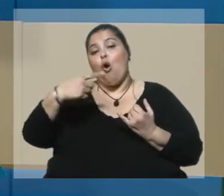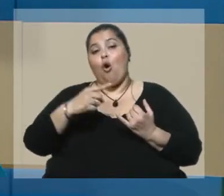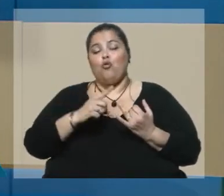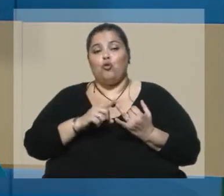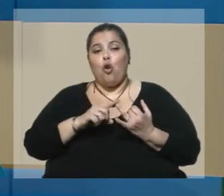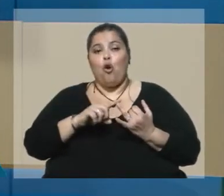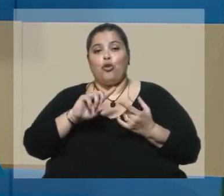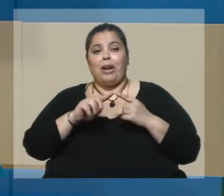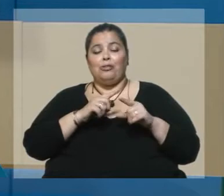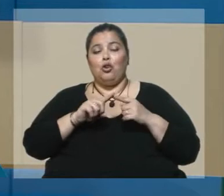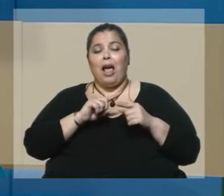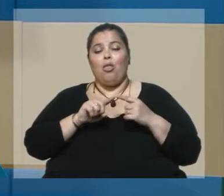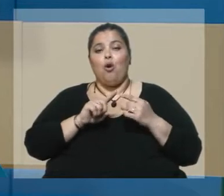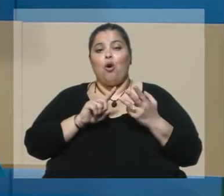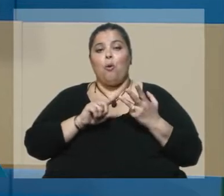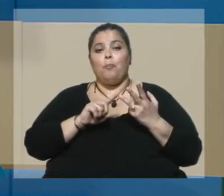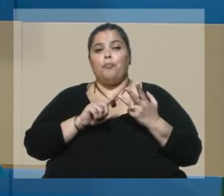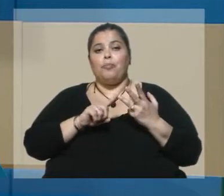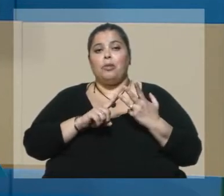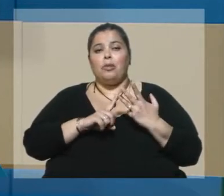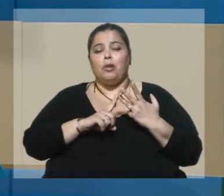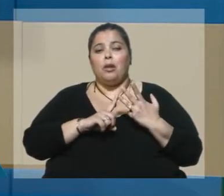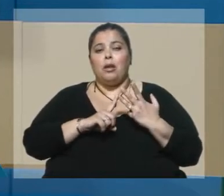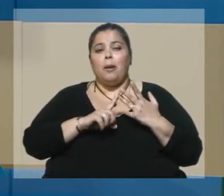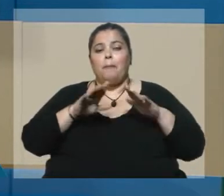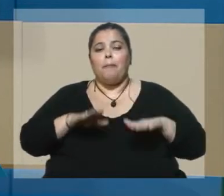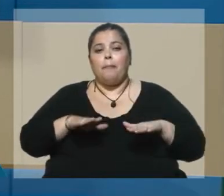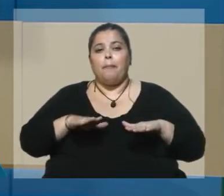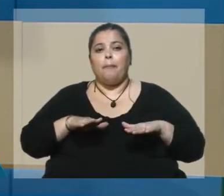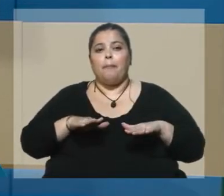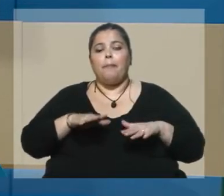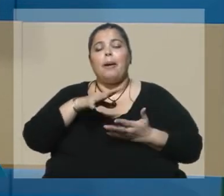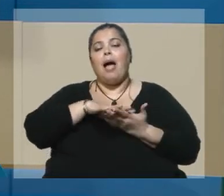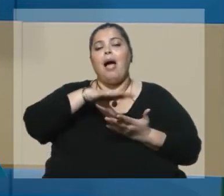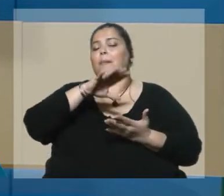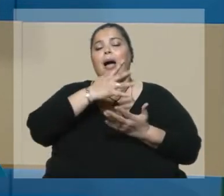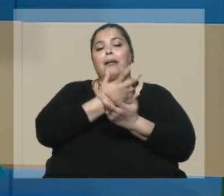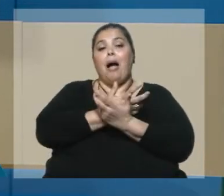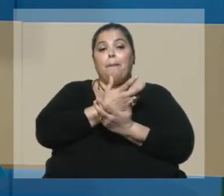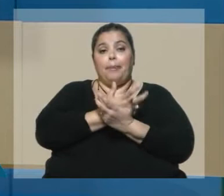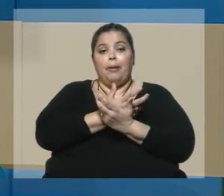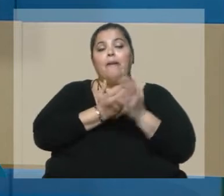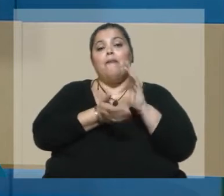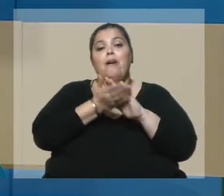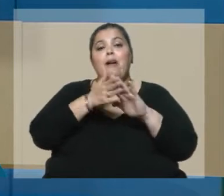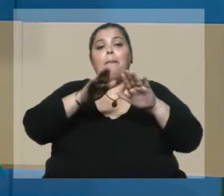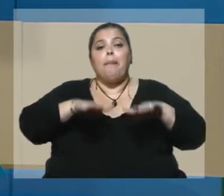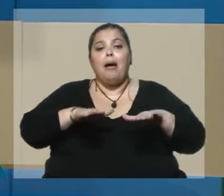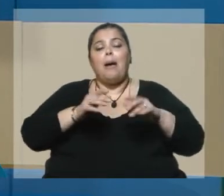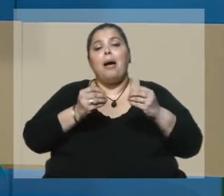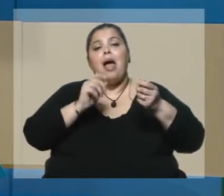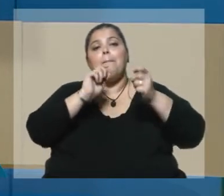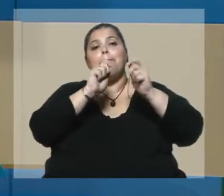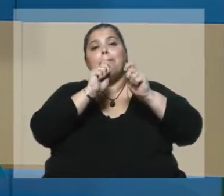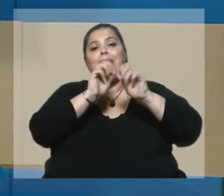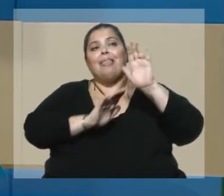a la parada por mantenimiento de la planta de ancap que va a realizar el año que viene que eso pega a la baja